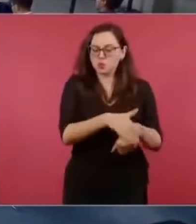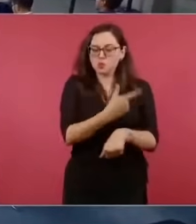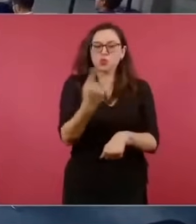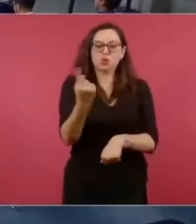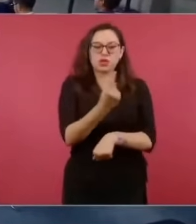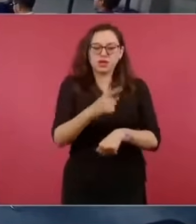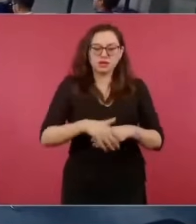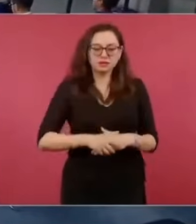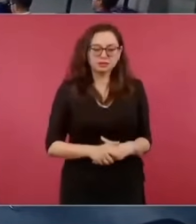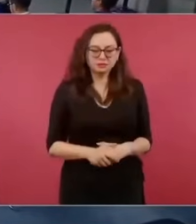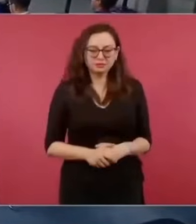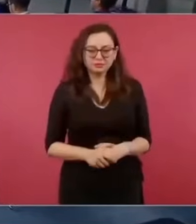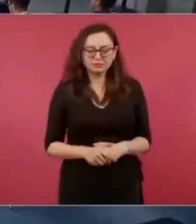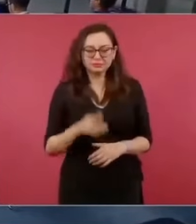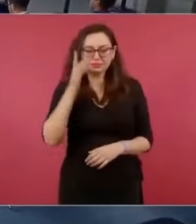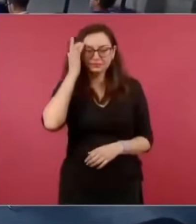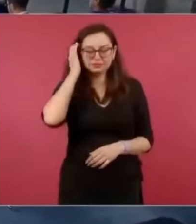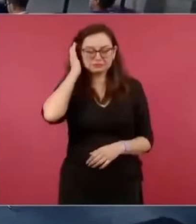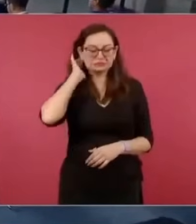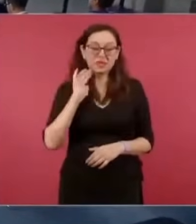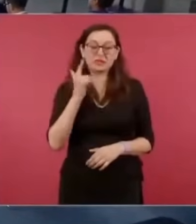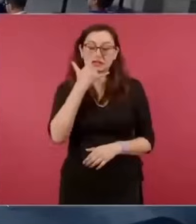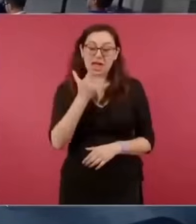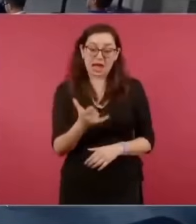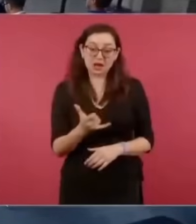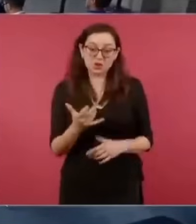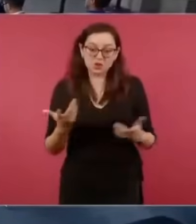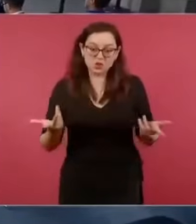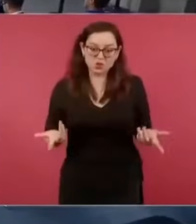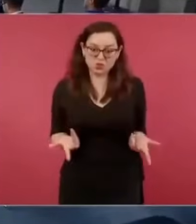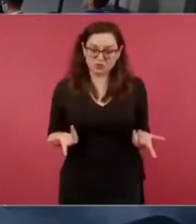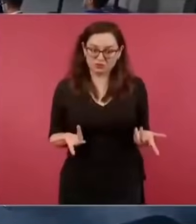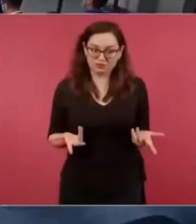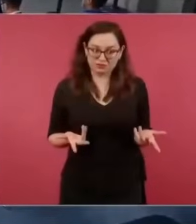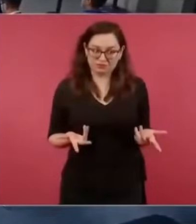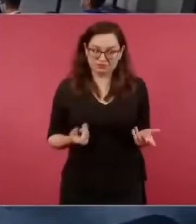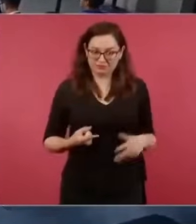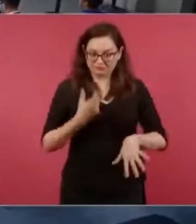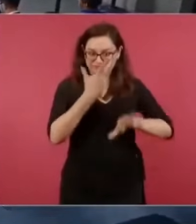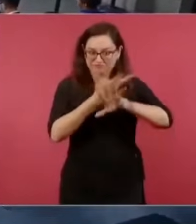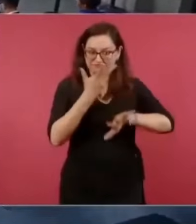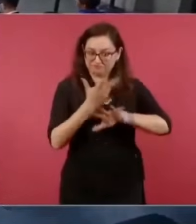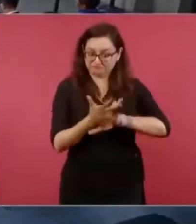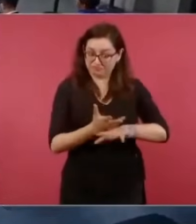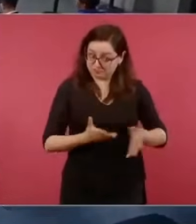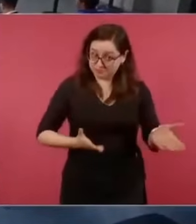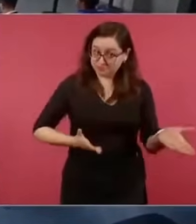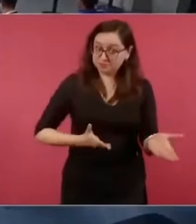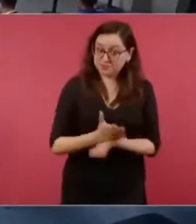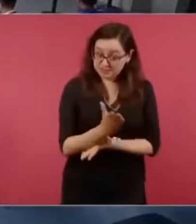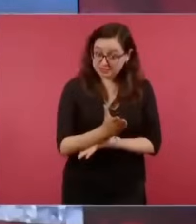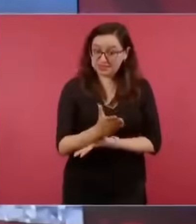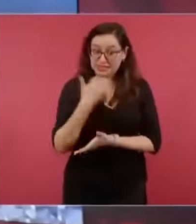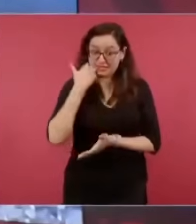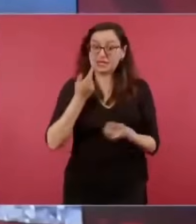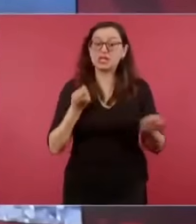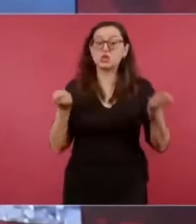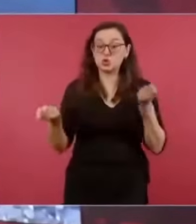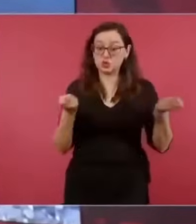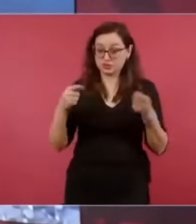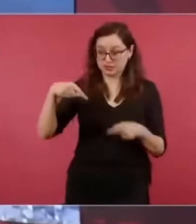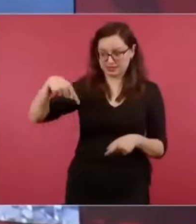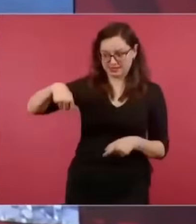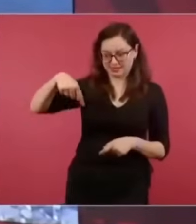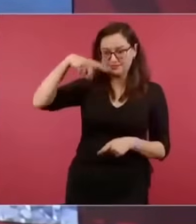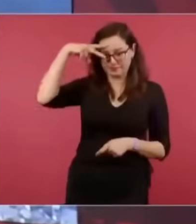ese apoyo, que además es una actitud injerencista de parte del gobierno de Estados Unidos.